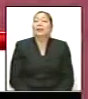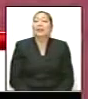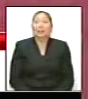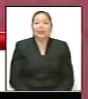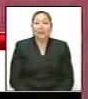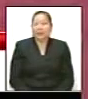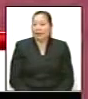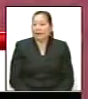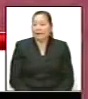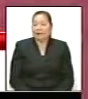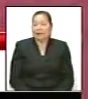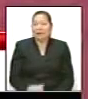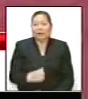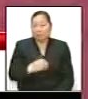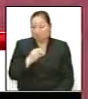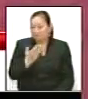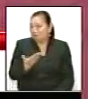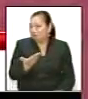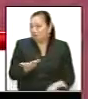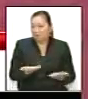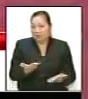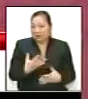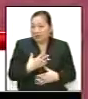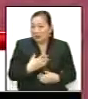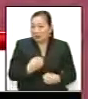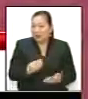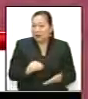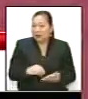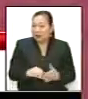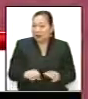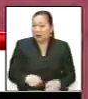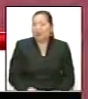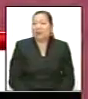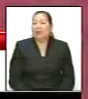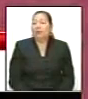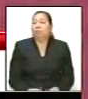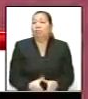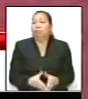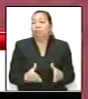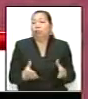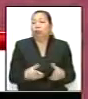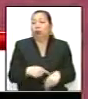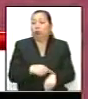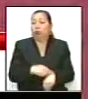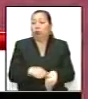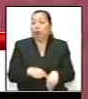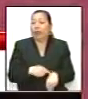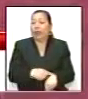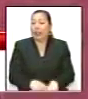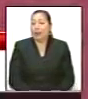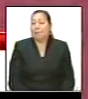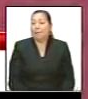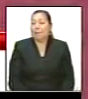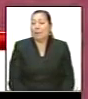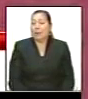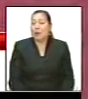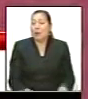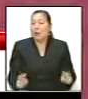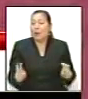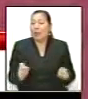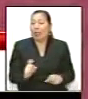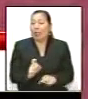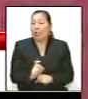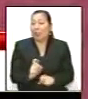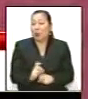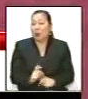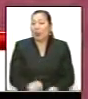absolutamente nada, ¿no? Que yo sepa, no hay establecimientos de salud que se estén ejecutando, hay un enorme retraso en los temas de